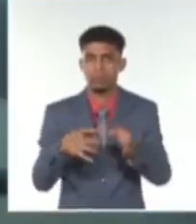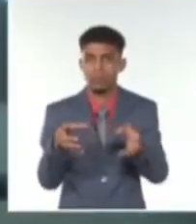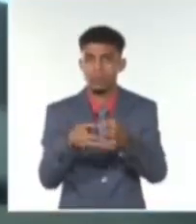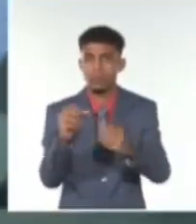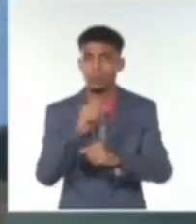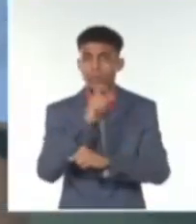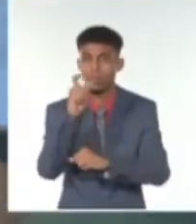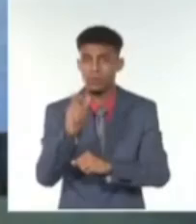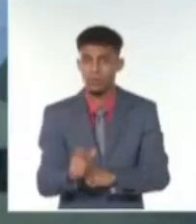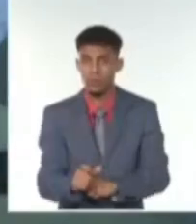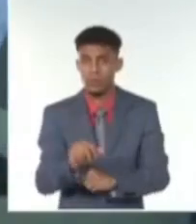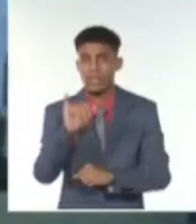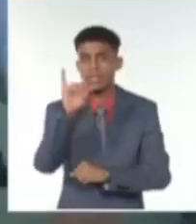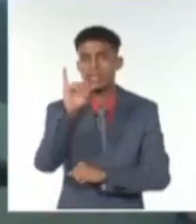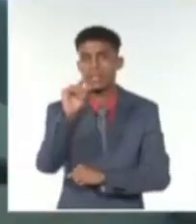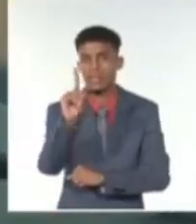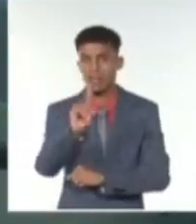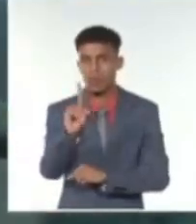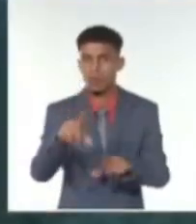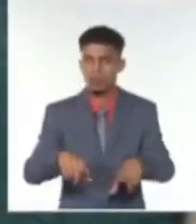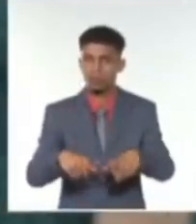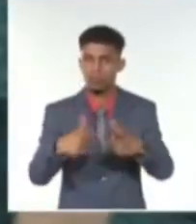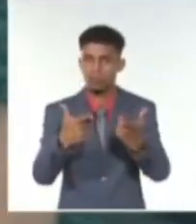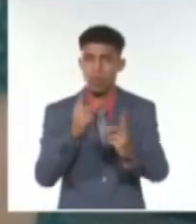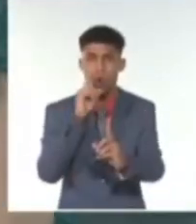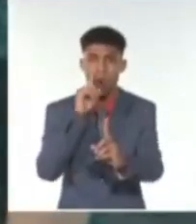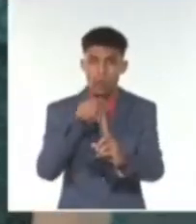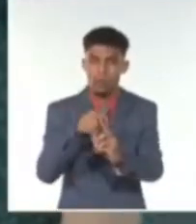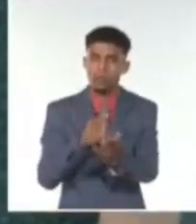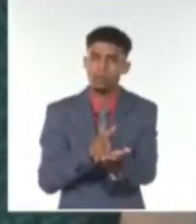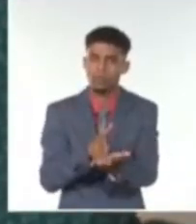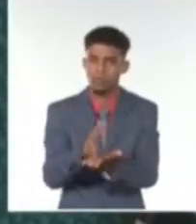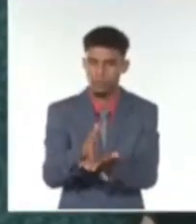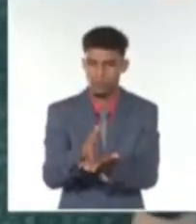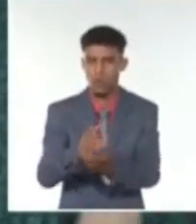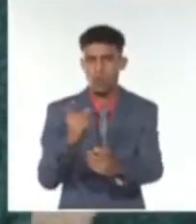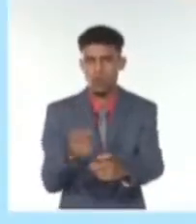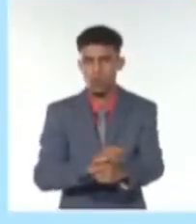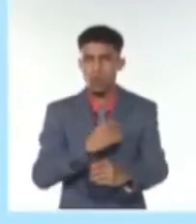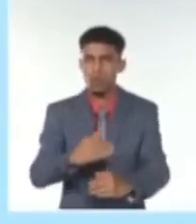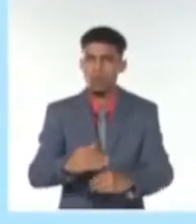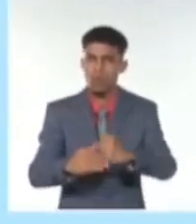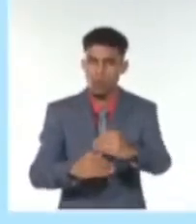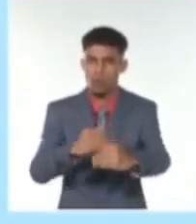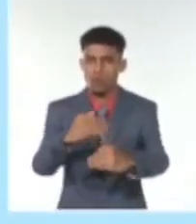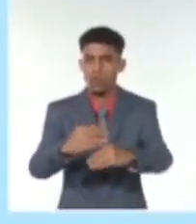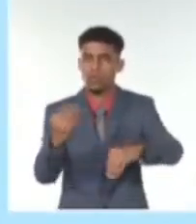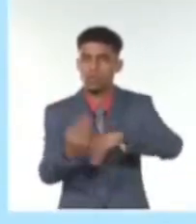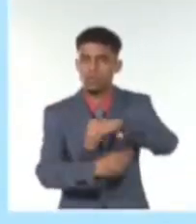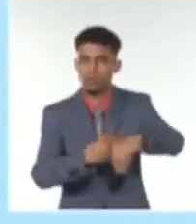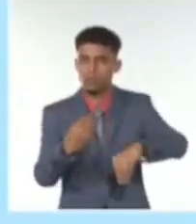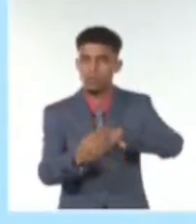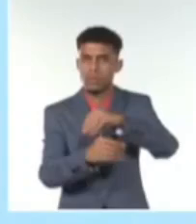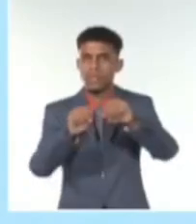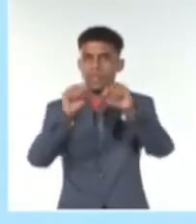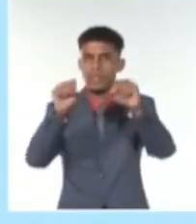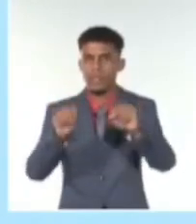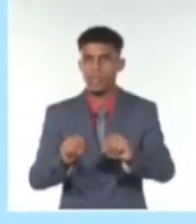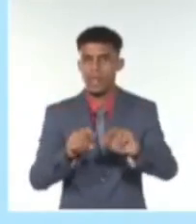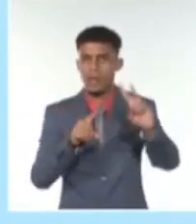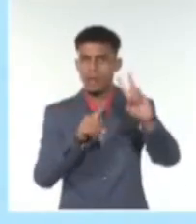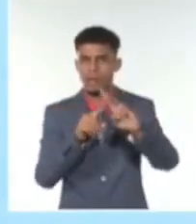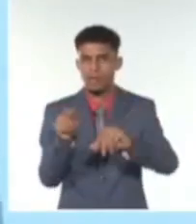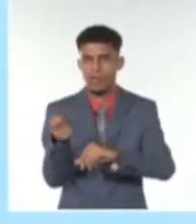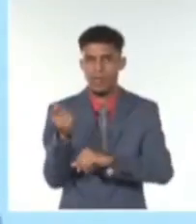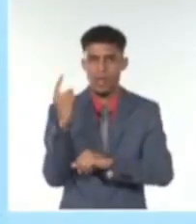a su aniversario 61 con el reto de continuar avanzando en el proceso de transformación del sistema de medios públicos de nuestra prensa